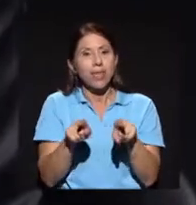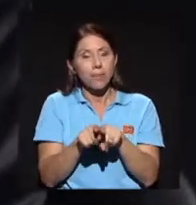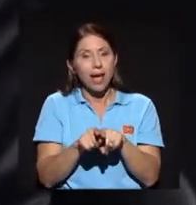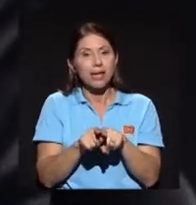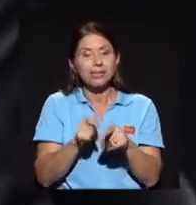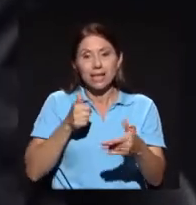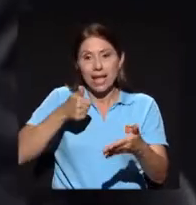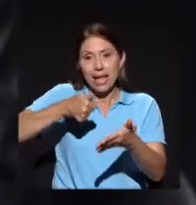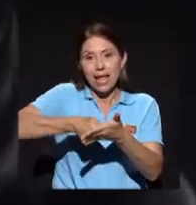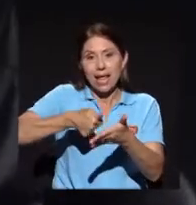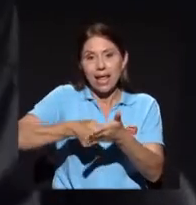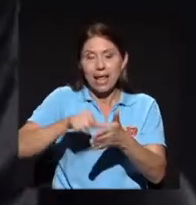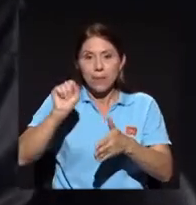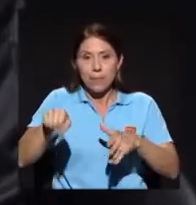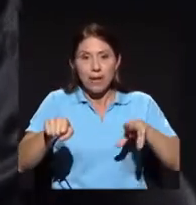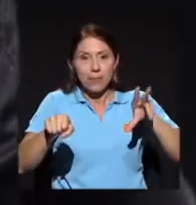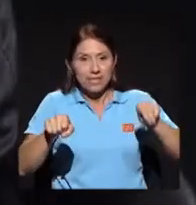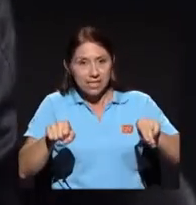visito